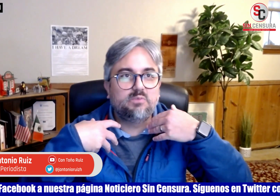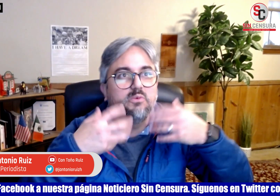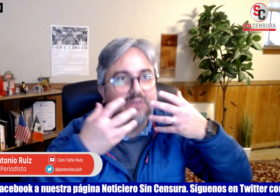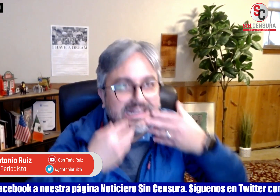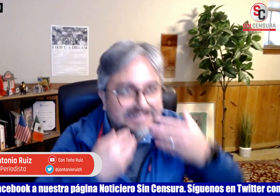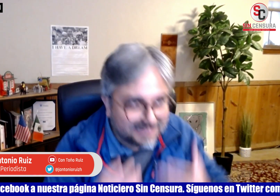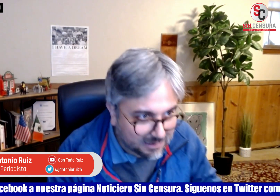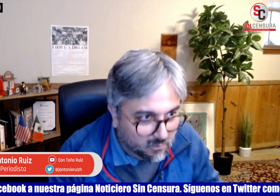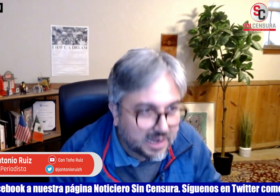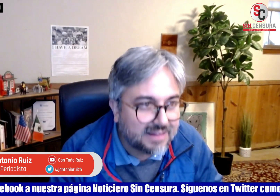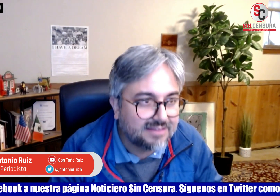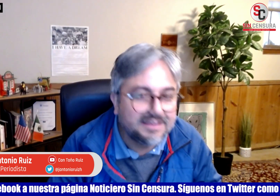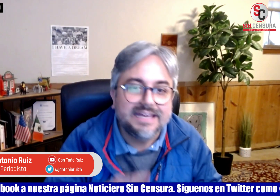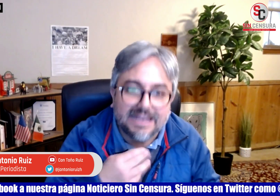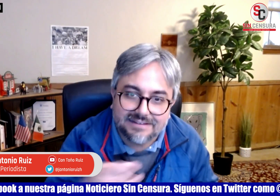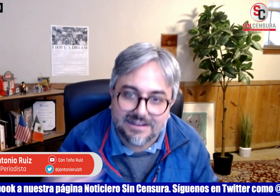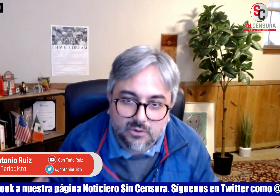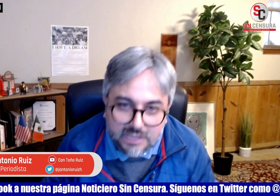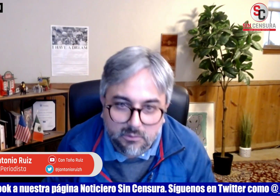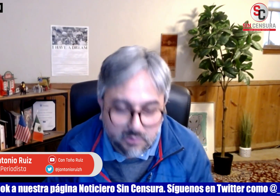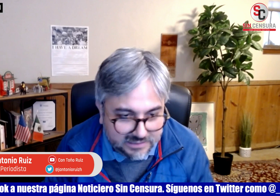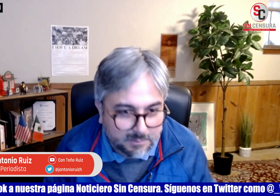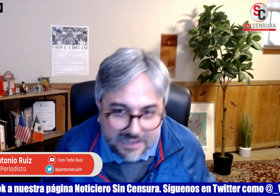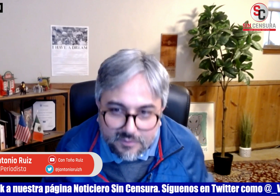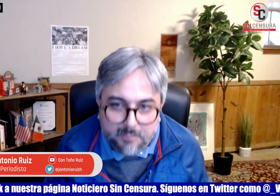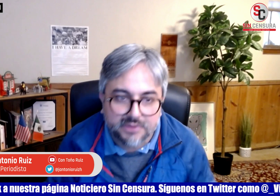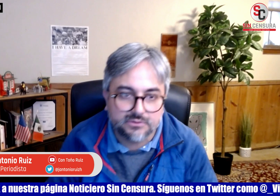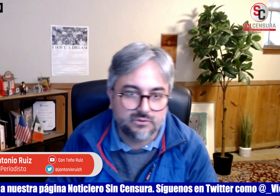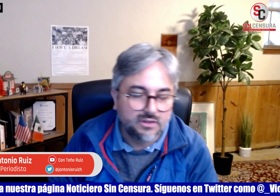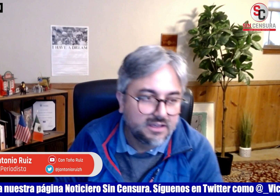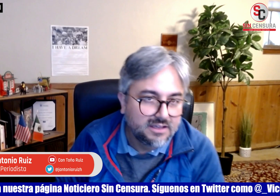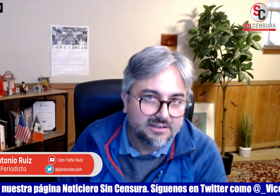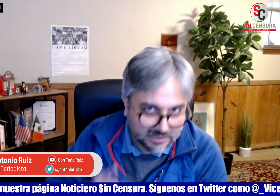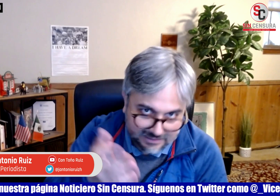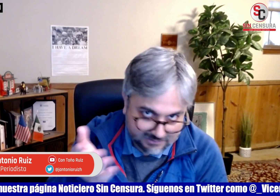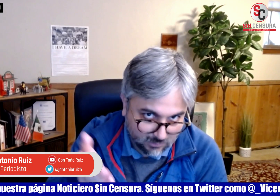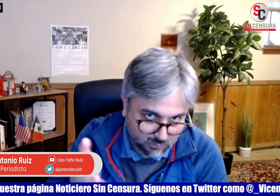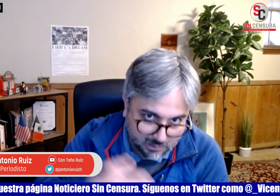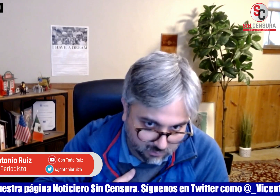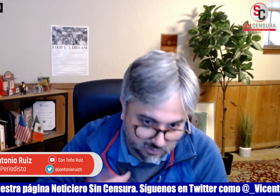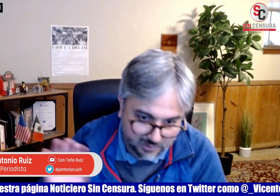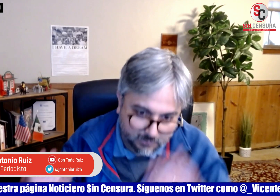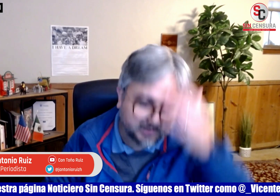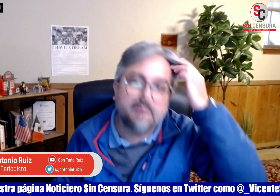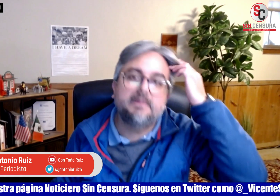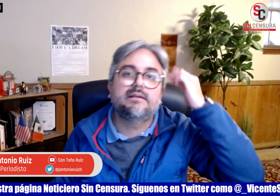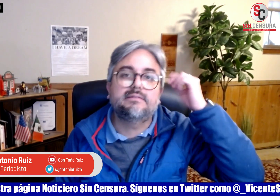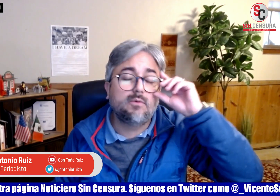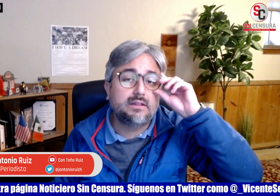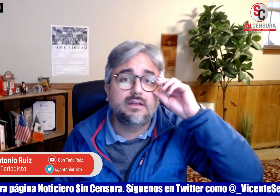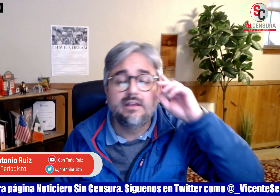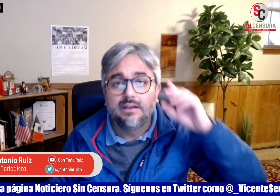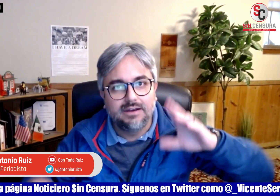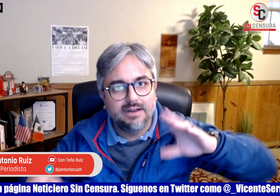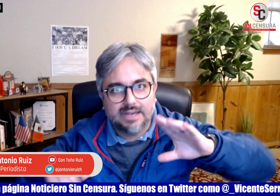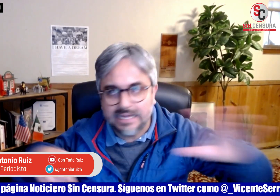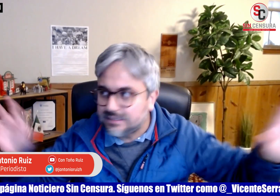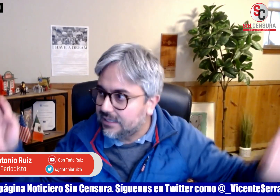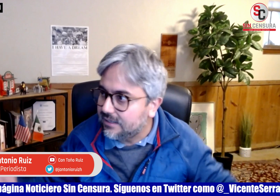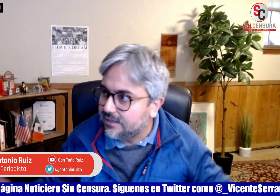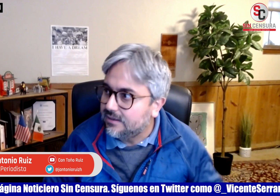Salinas Pliego, usted ya las tiene remojadas y ya se las cortamos porque está pagando impuestos, es lo que le dice López Obrador, no yo, porque ya ve que este cuate